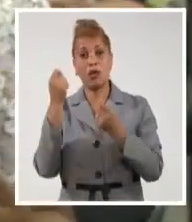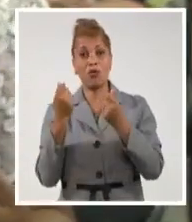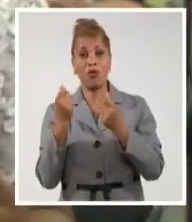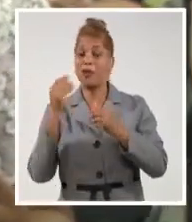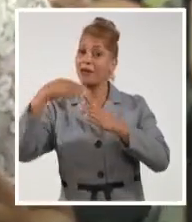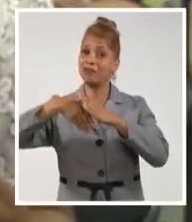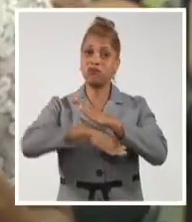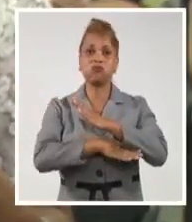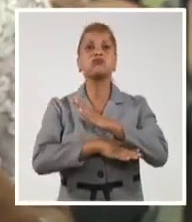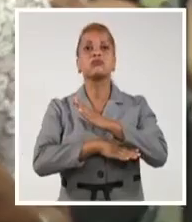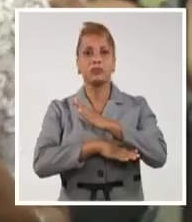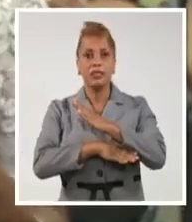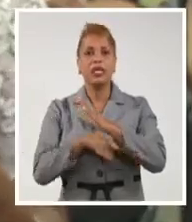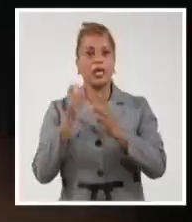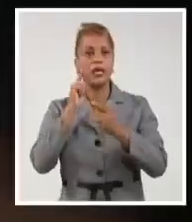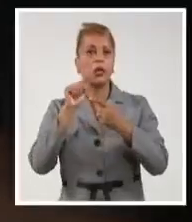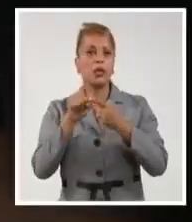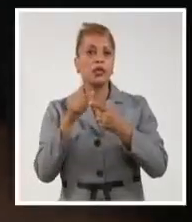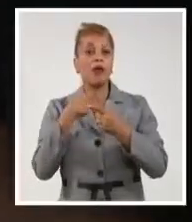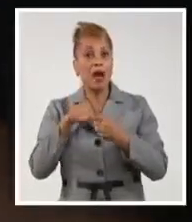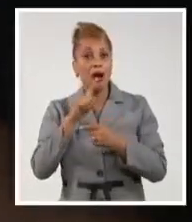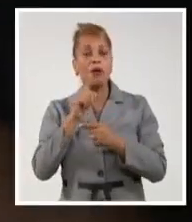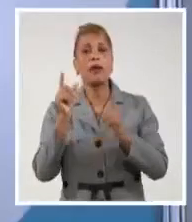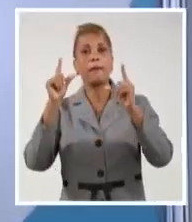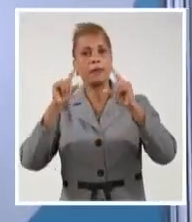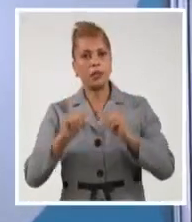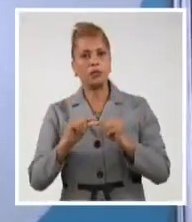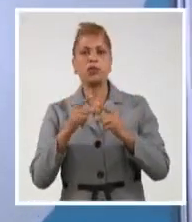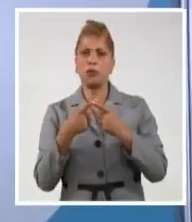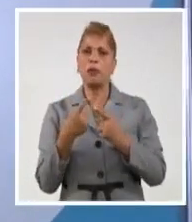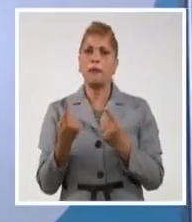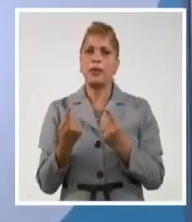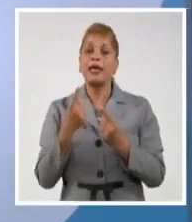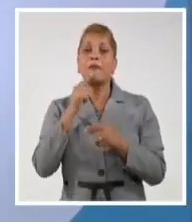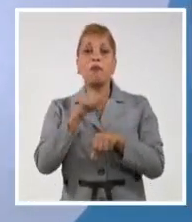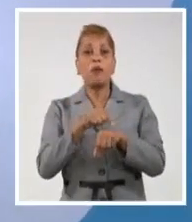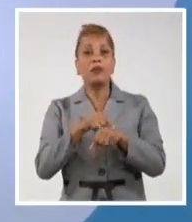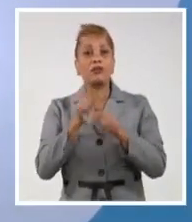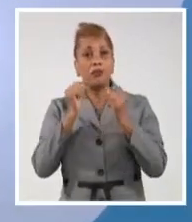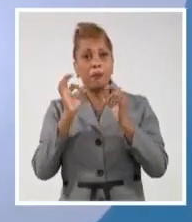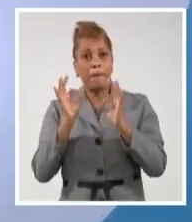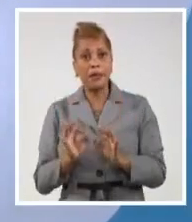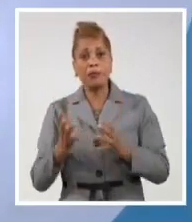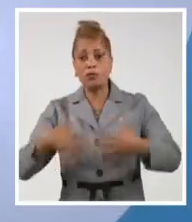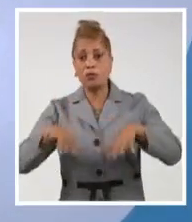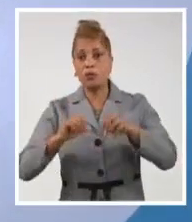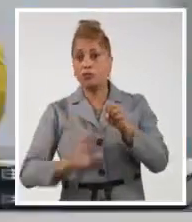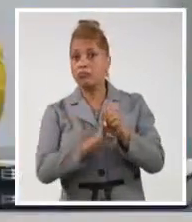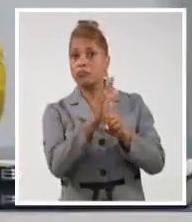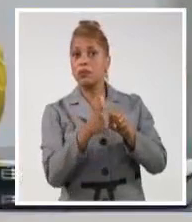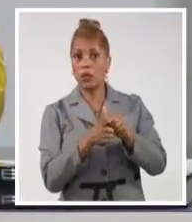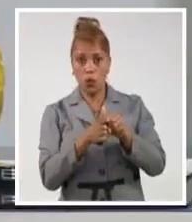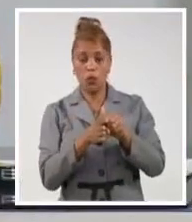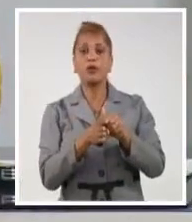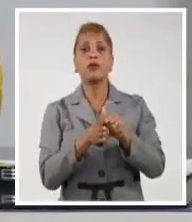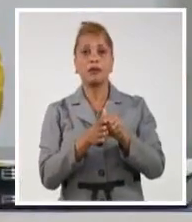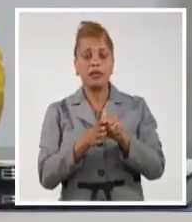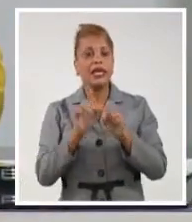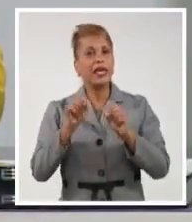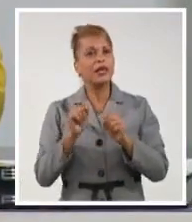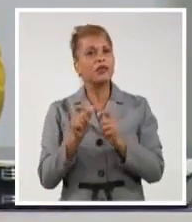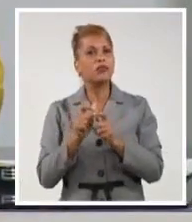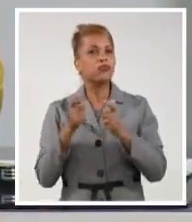y pues se ha reducido en medio de toda esta crisis pandémica que genera